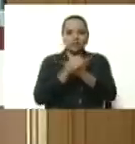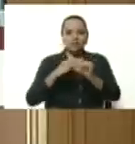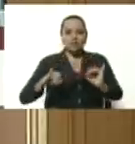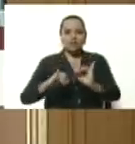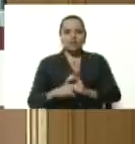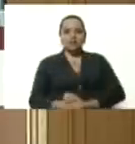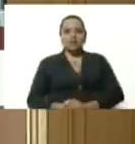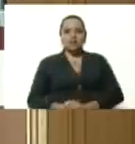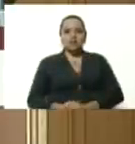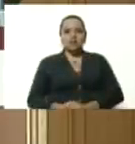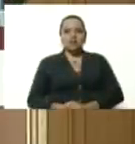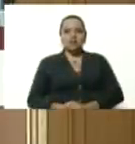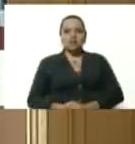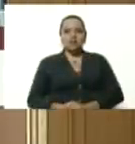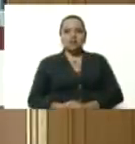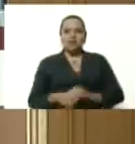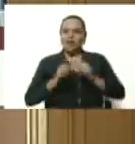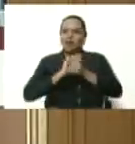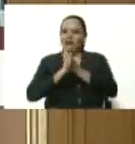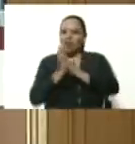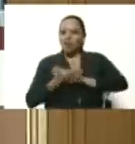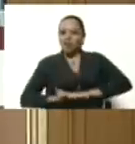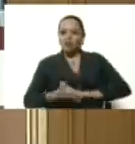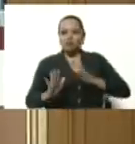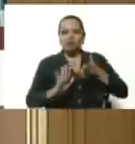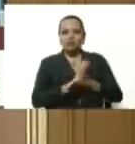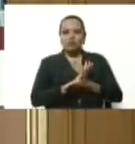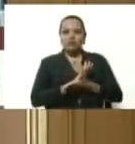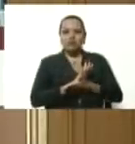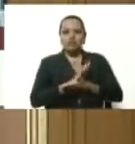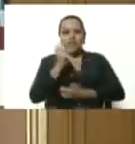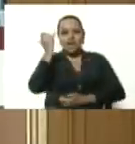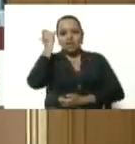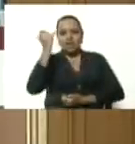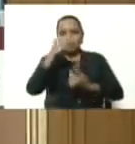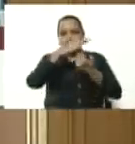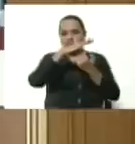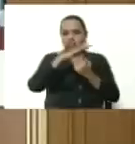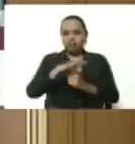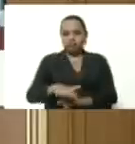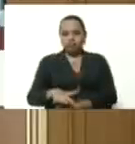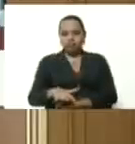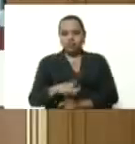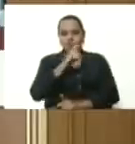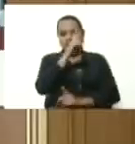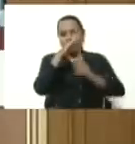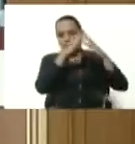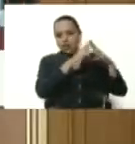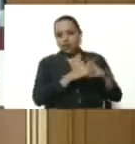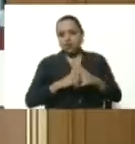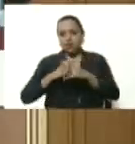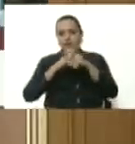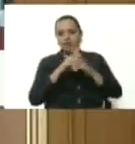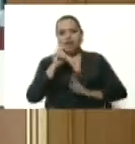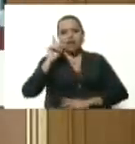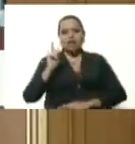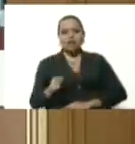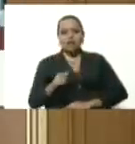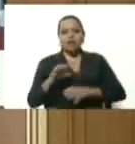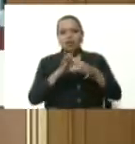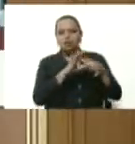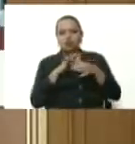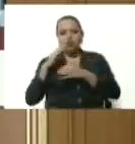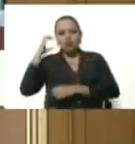y para precisamente romper con las posiciones colonialistas tanto del Imperio norteamericano como de la